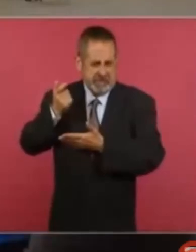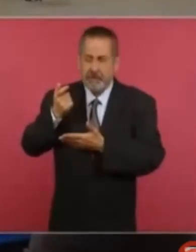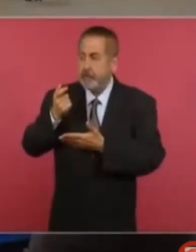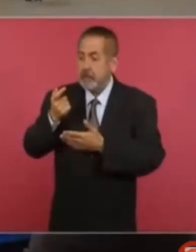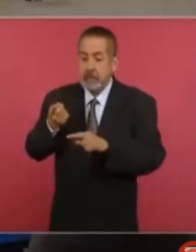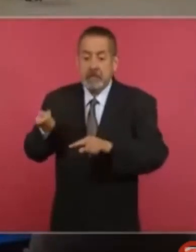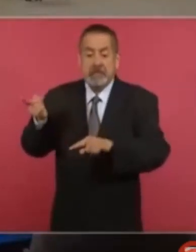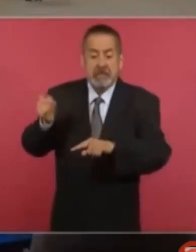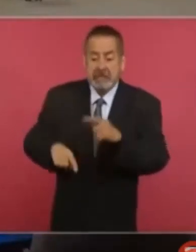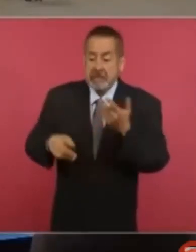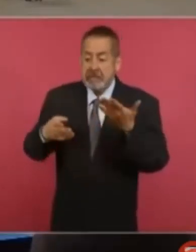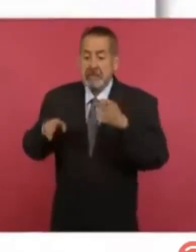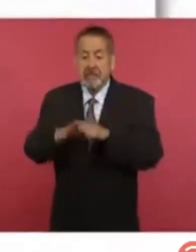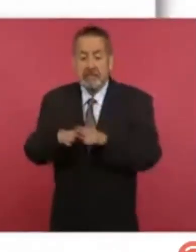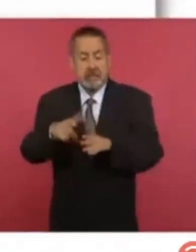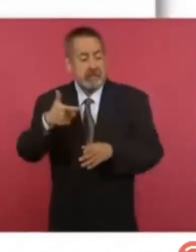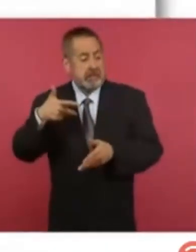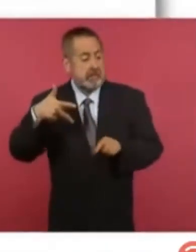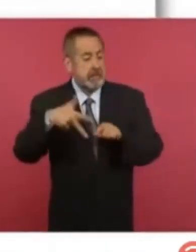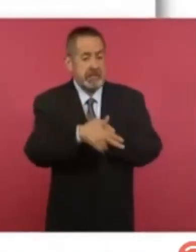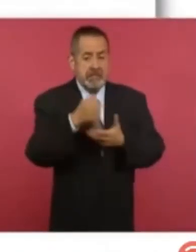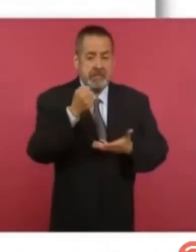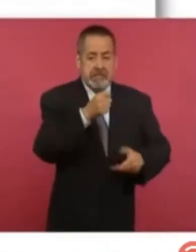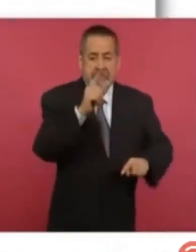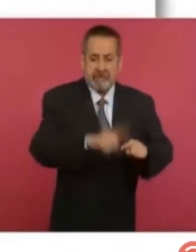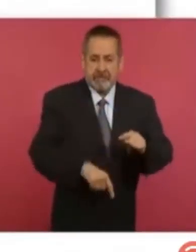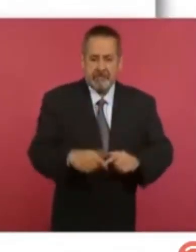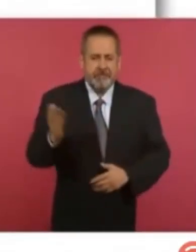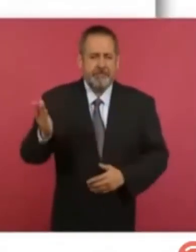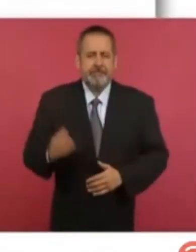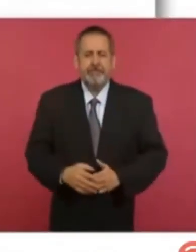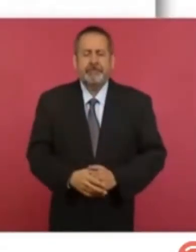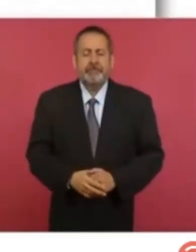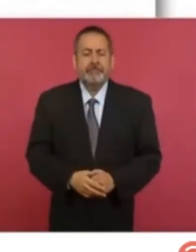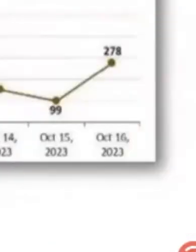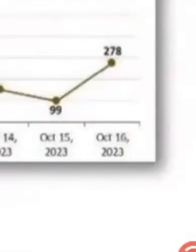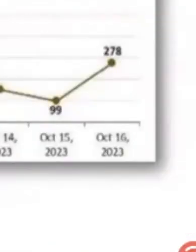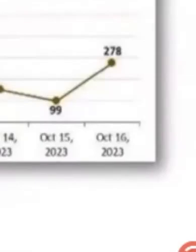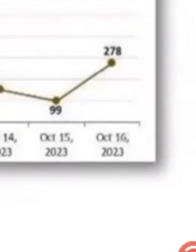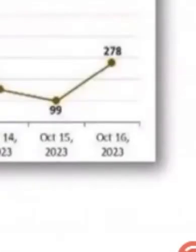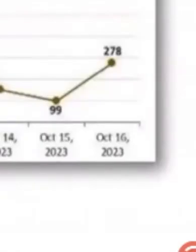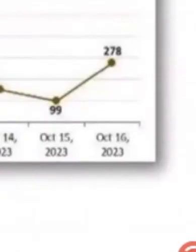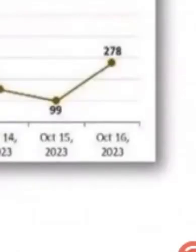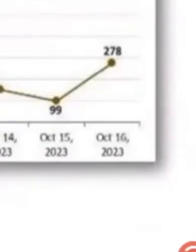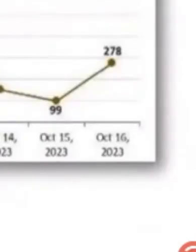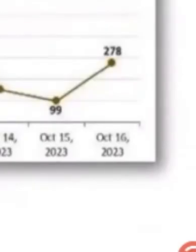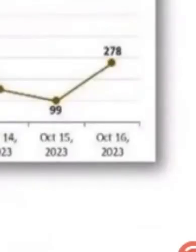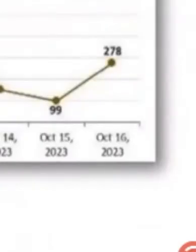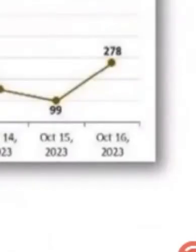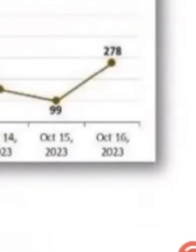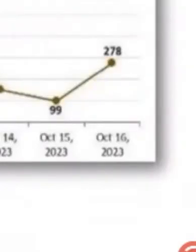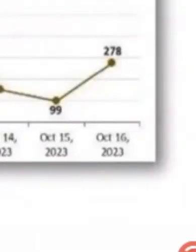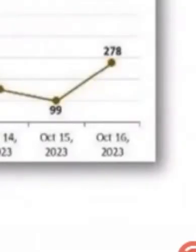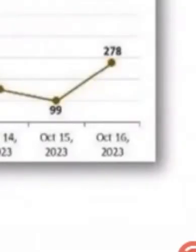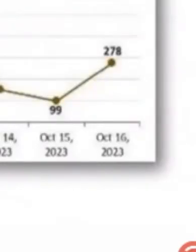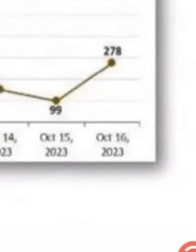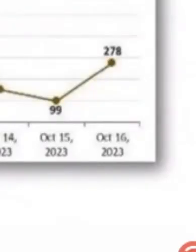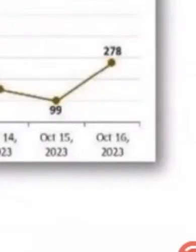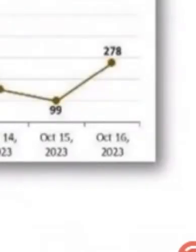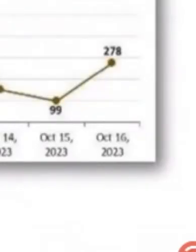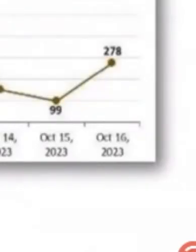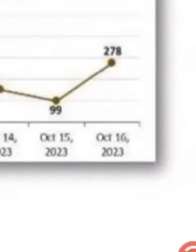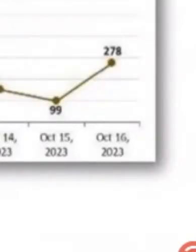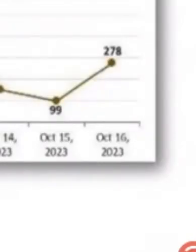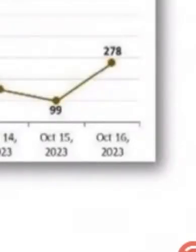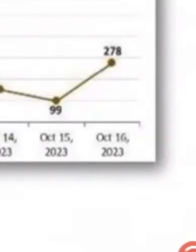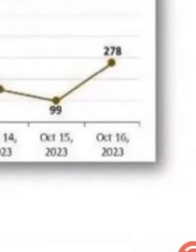presupuesto la mayoría son en defensa del poder judicial y críticas al Gobierno Federal y al